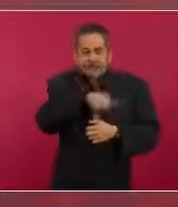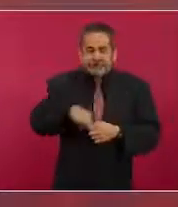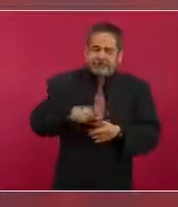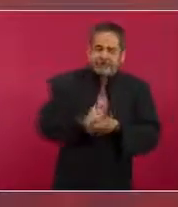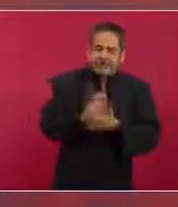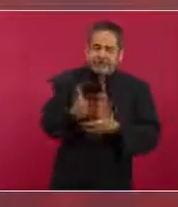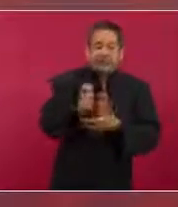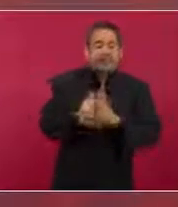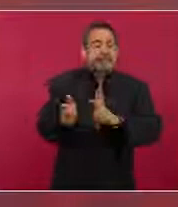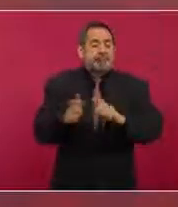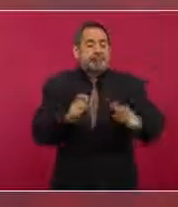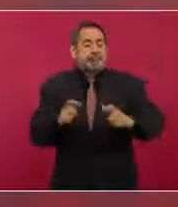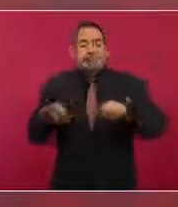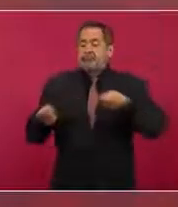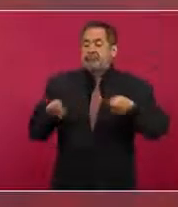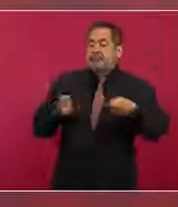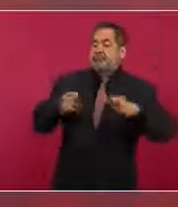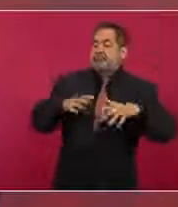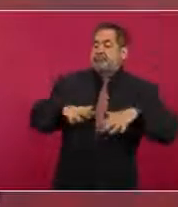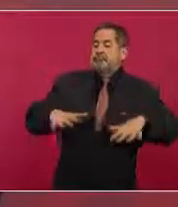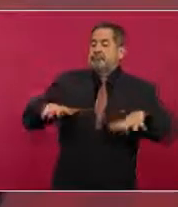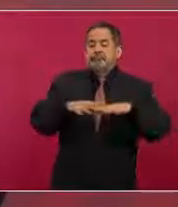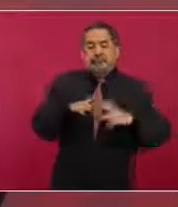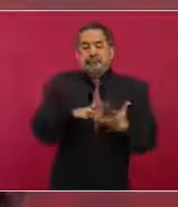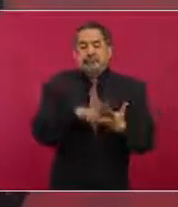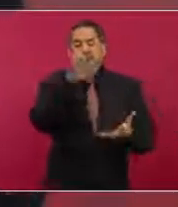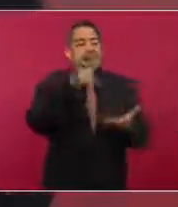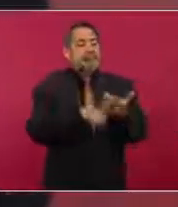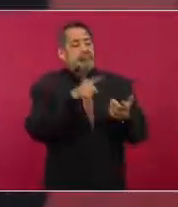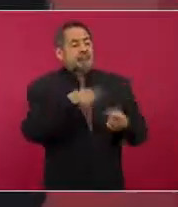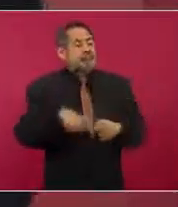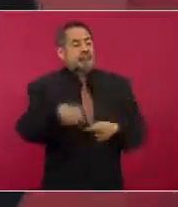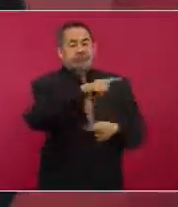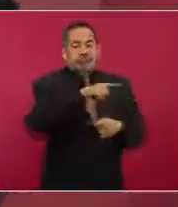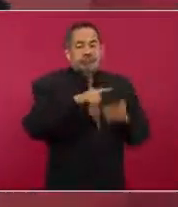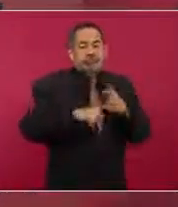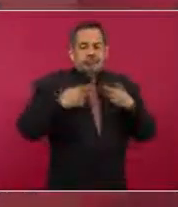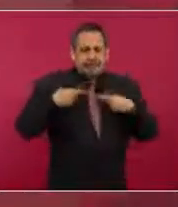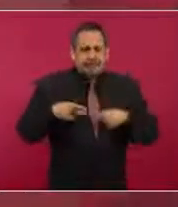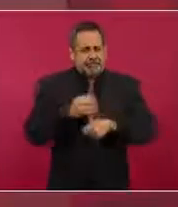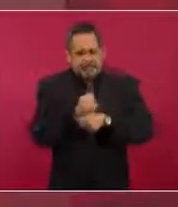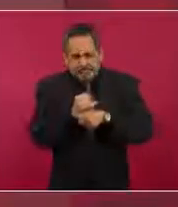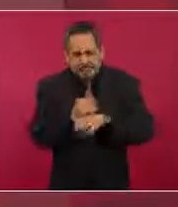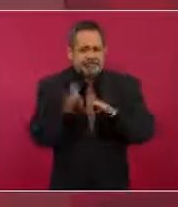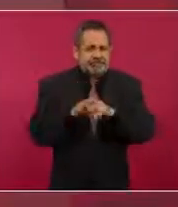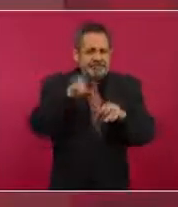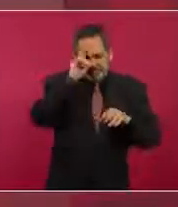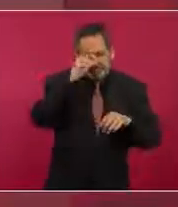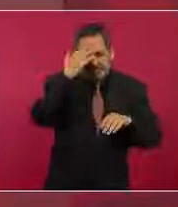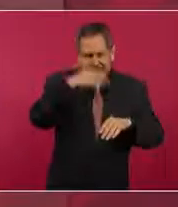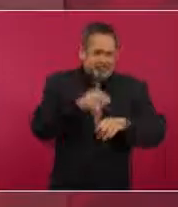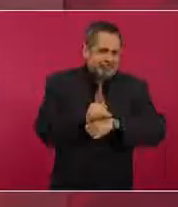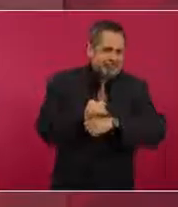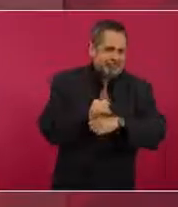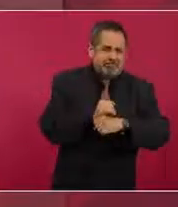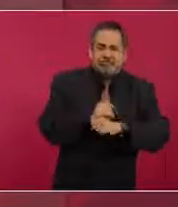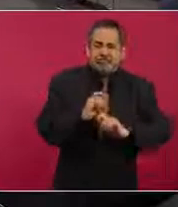el control de la mayor parte de investigadores, de intelectuales,